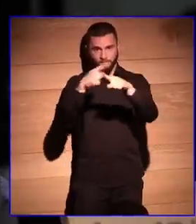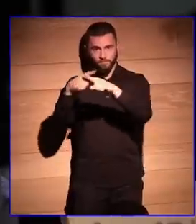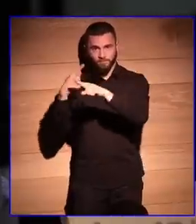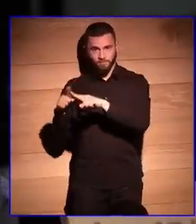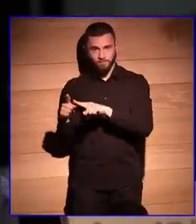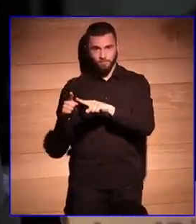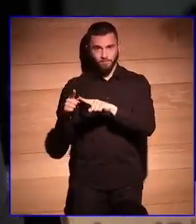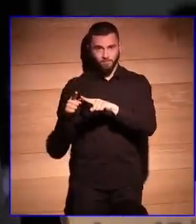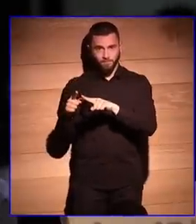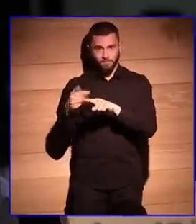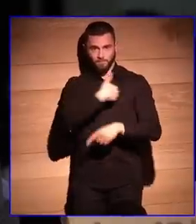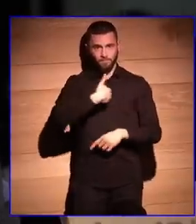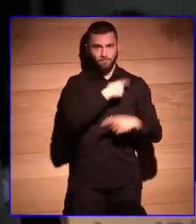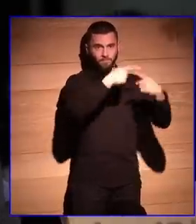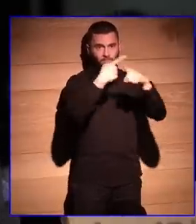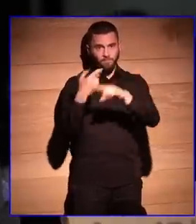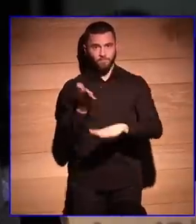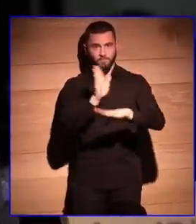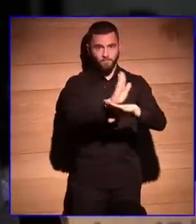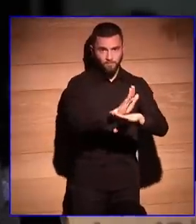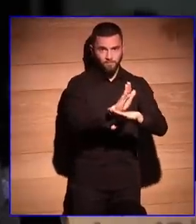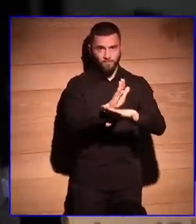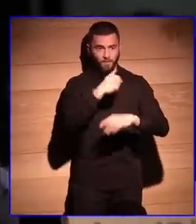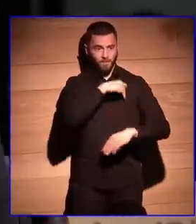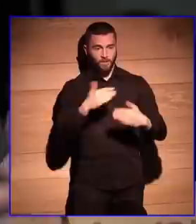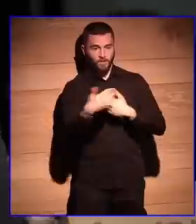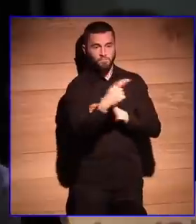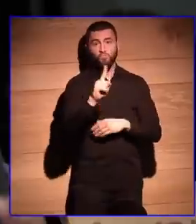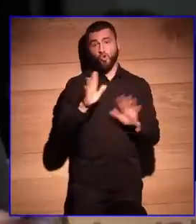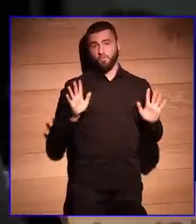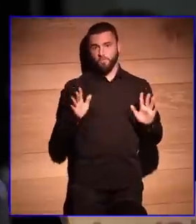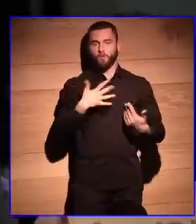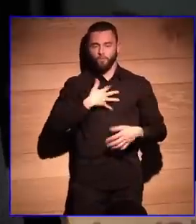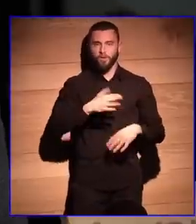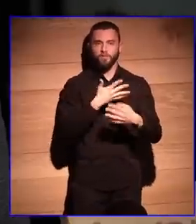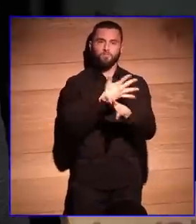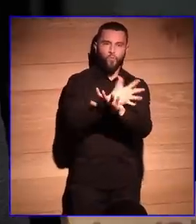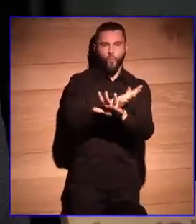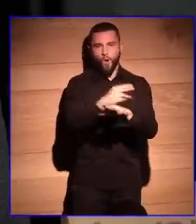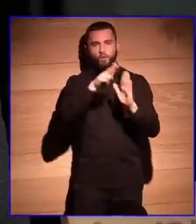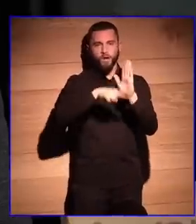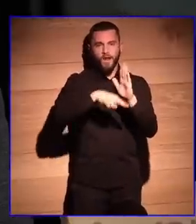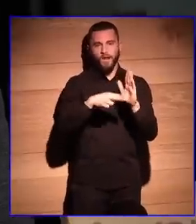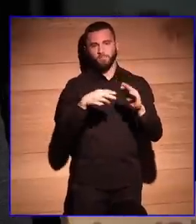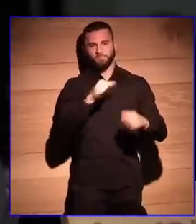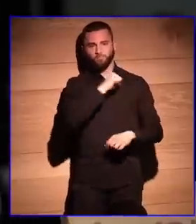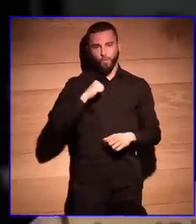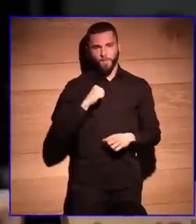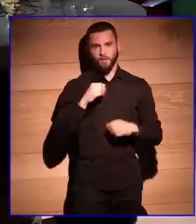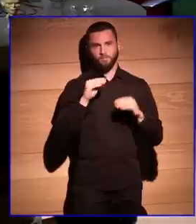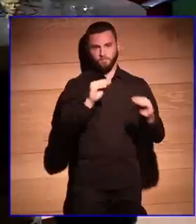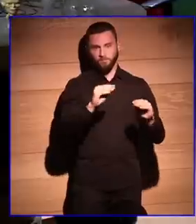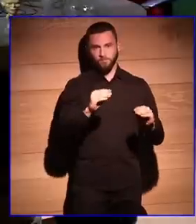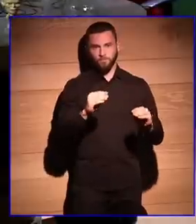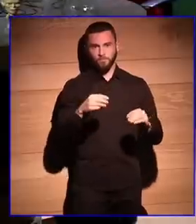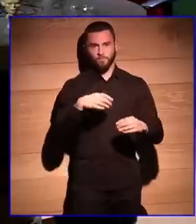ligeramente distintos, que no necesariamente desvían las cosas moralmente, sino que convierten en un juego con sus propias reglas, un juego viejo. De hecho, en